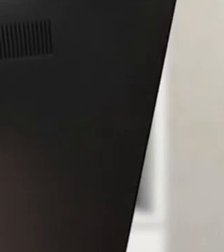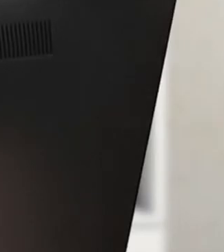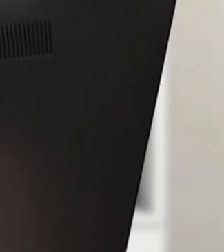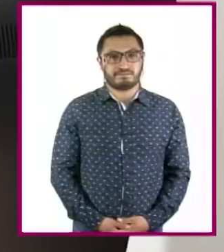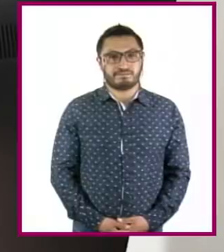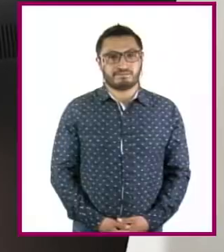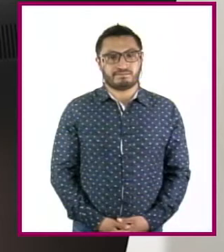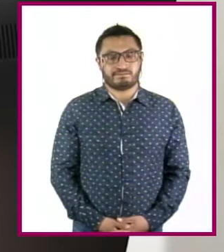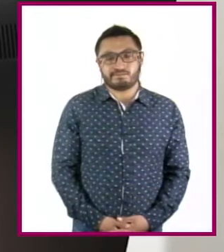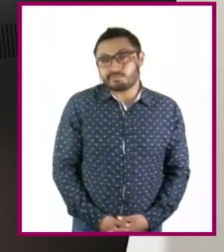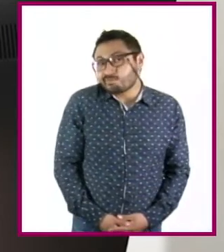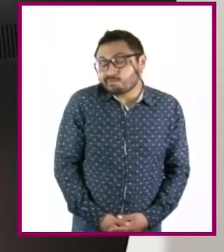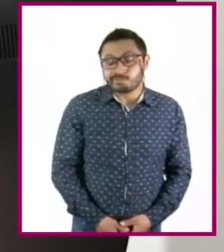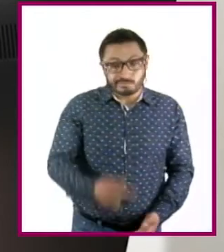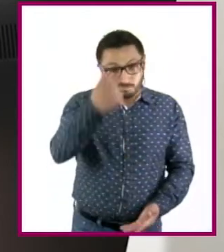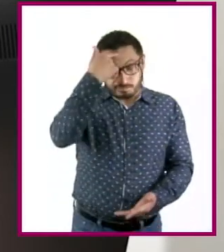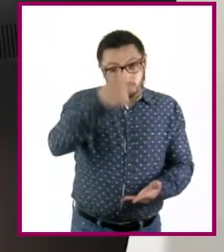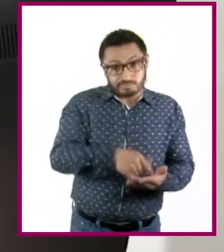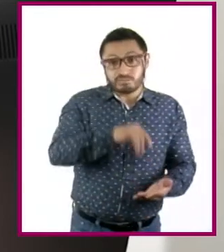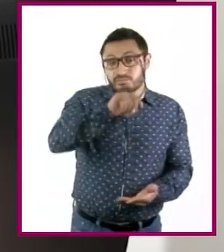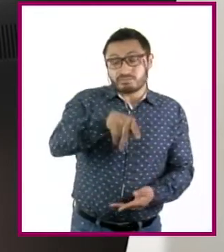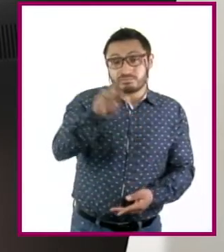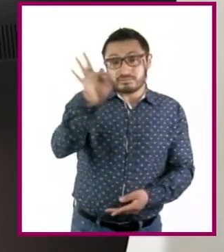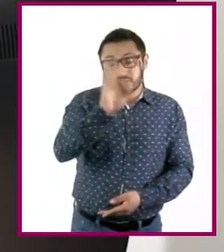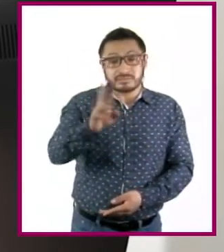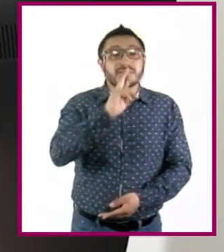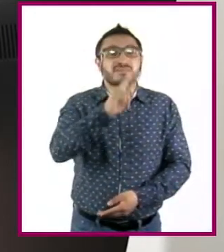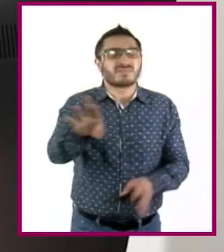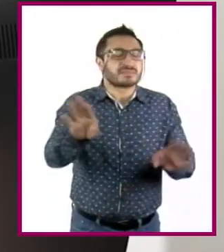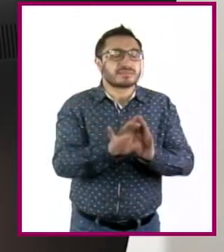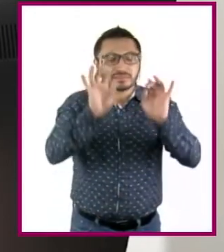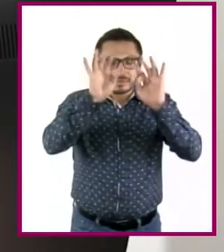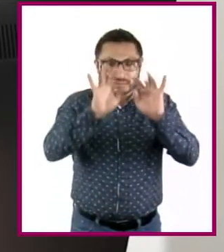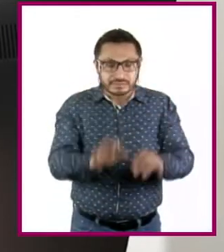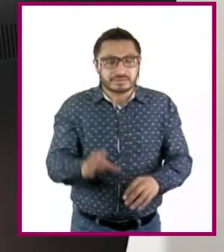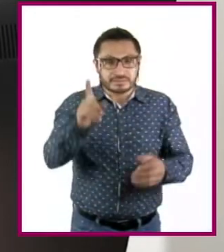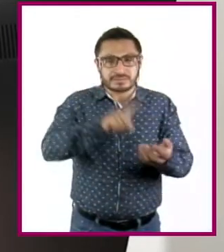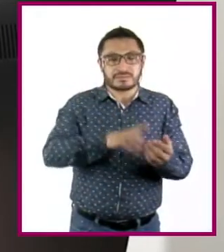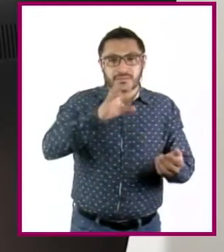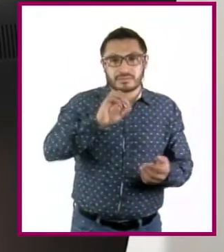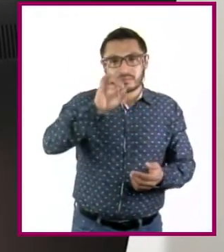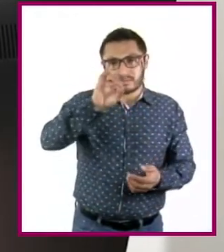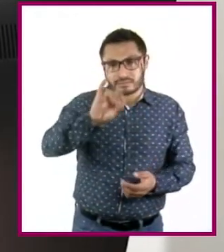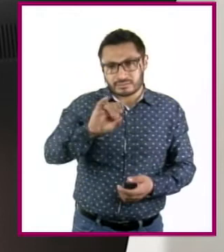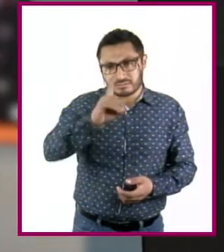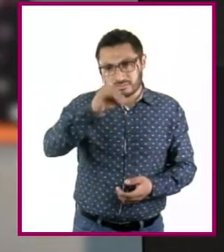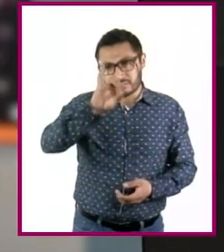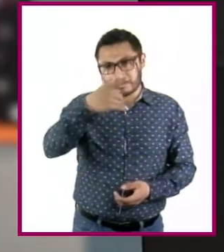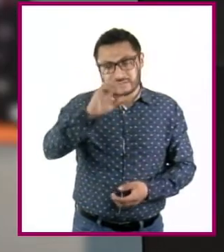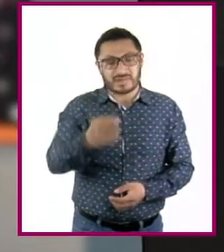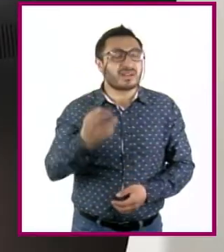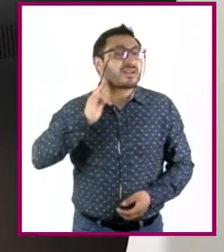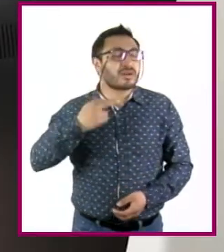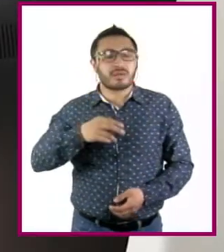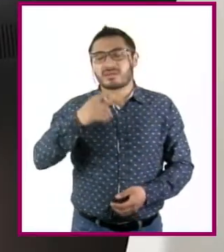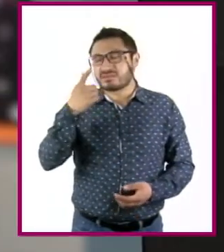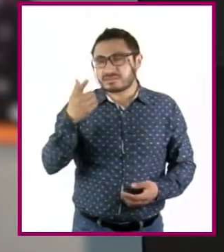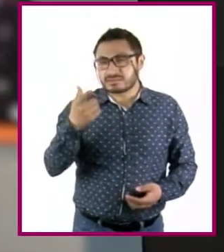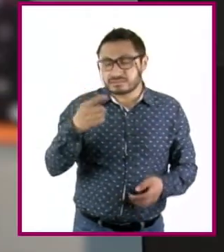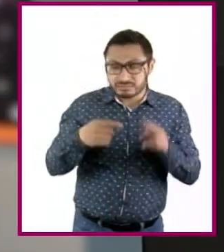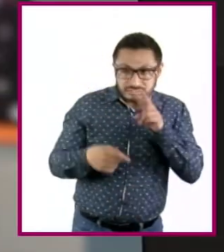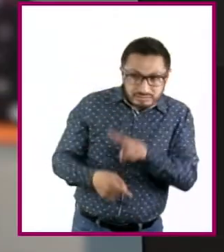Supongo que sí. Pero quizá la solución sería programar en el código de los jueces robot las... ¿En serio?